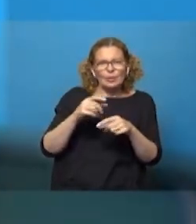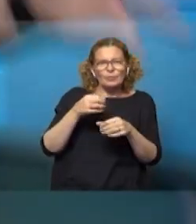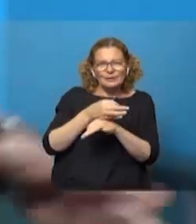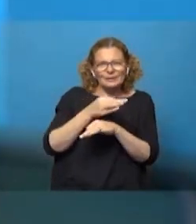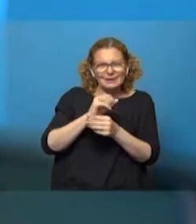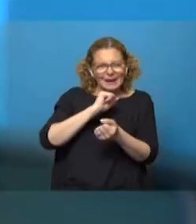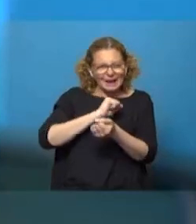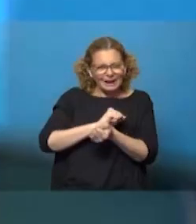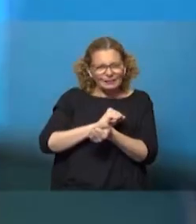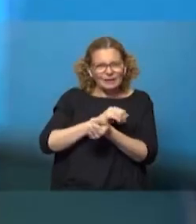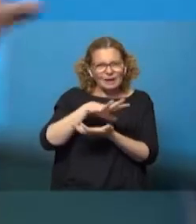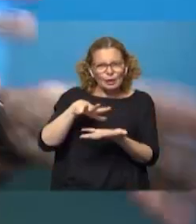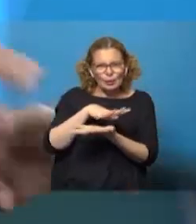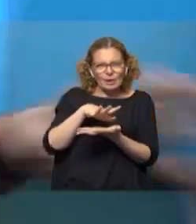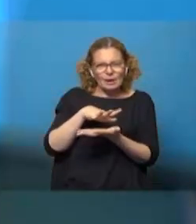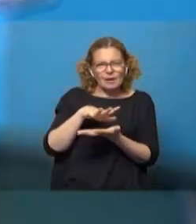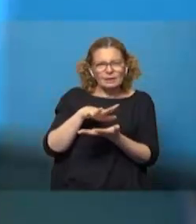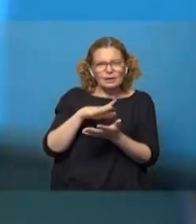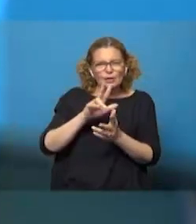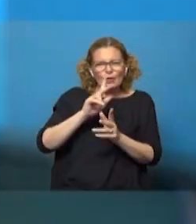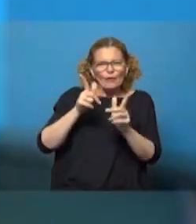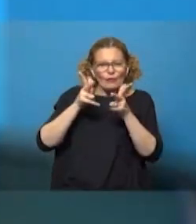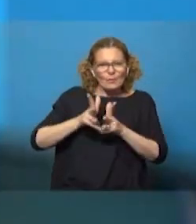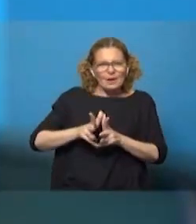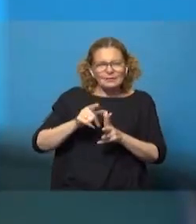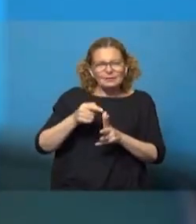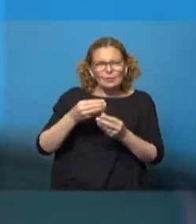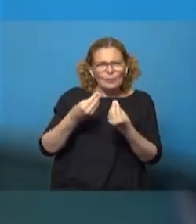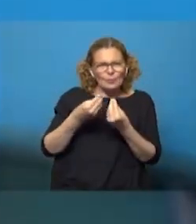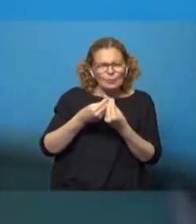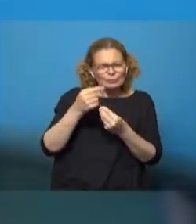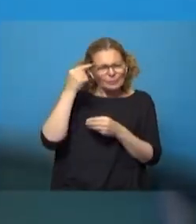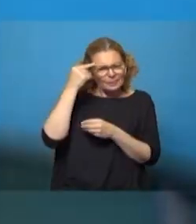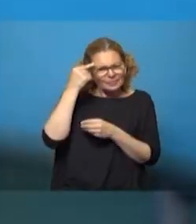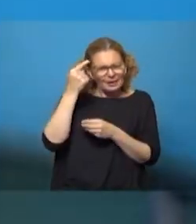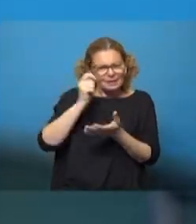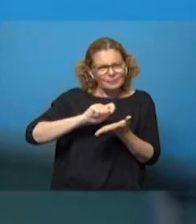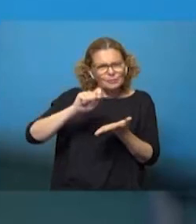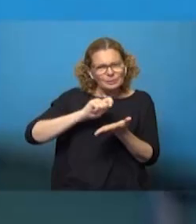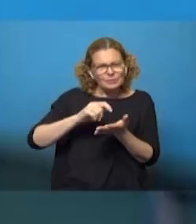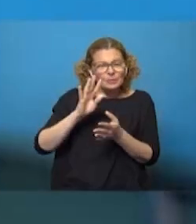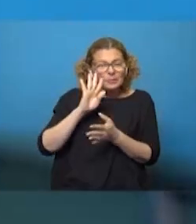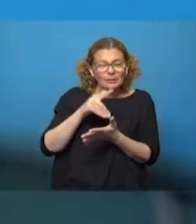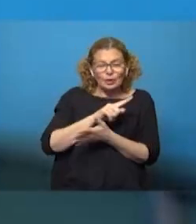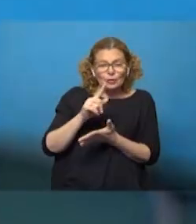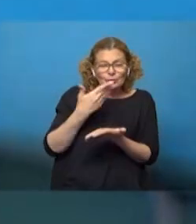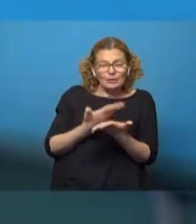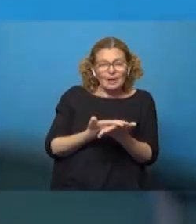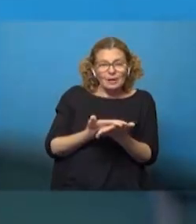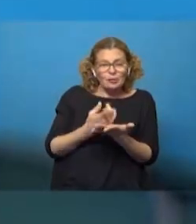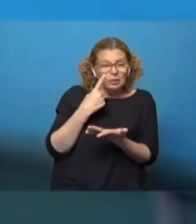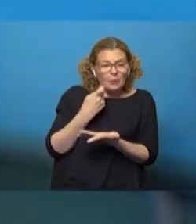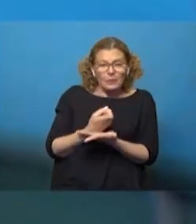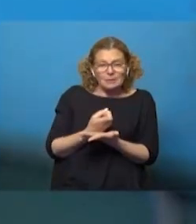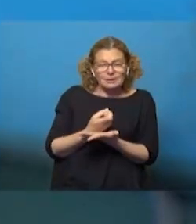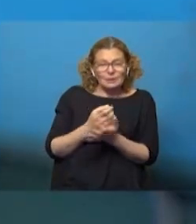Cómo se enseña en lugares este no formales de todo Hay muchísimas reflexión y todo eso parece no existir parece no tomarse